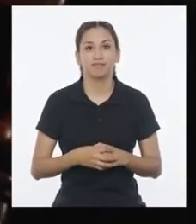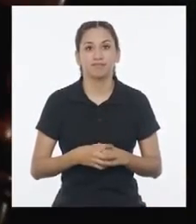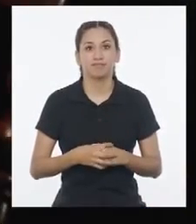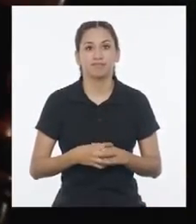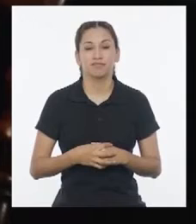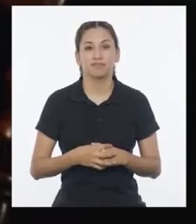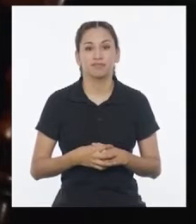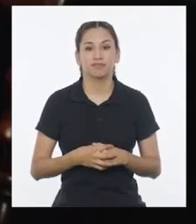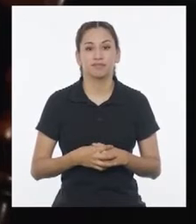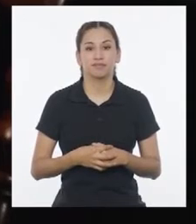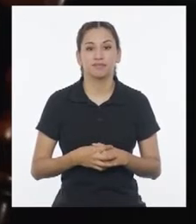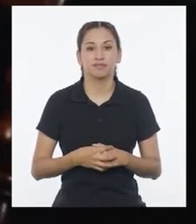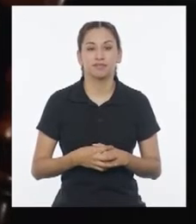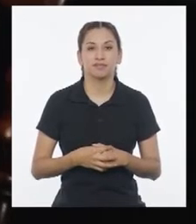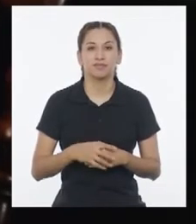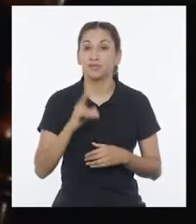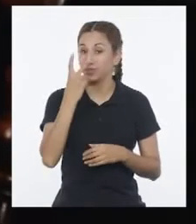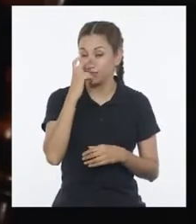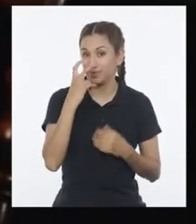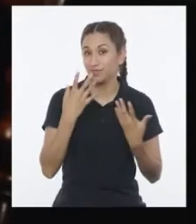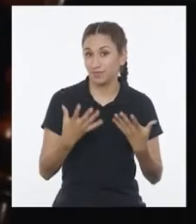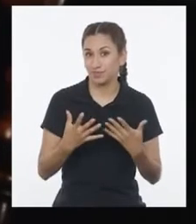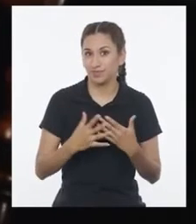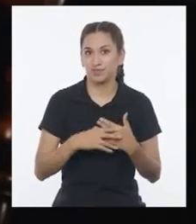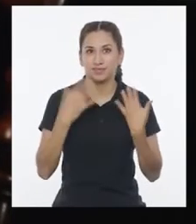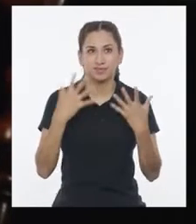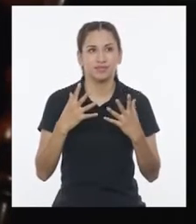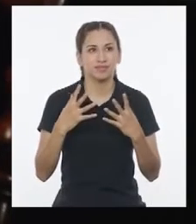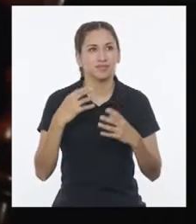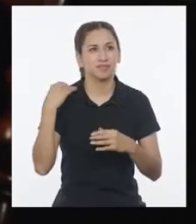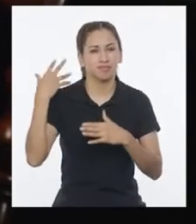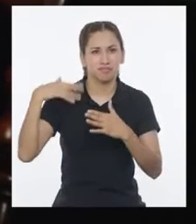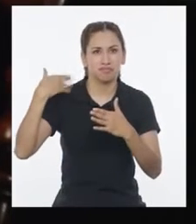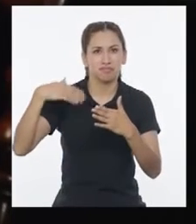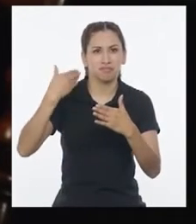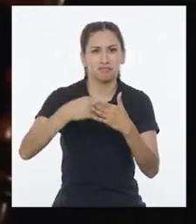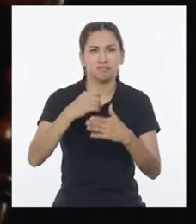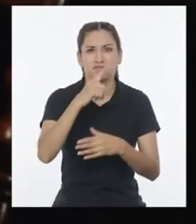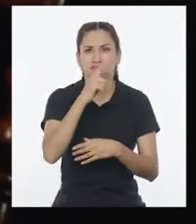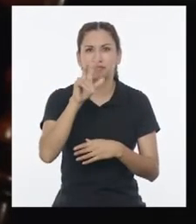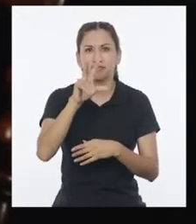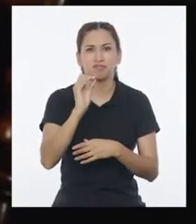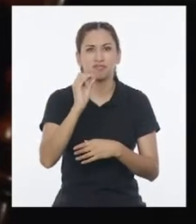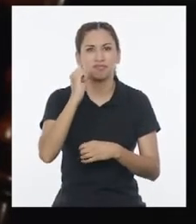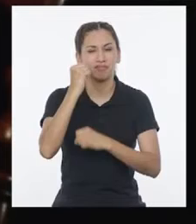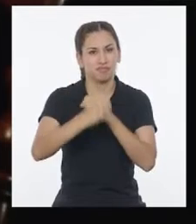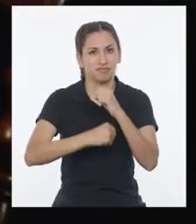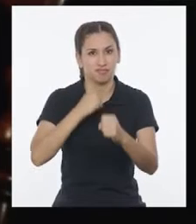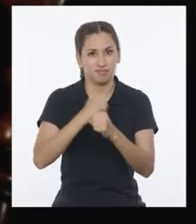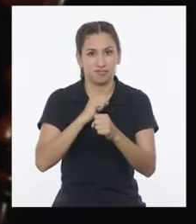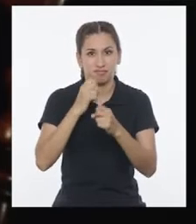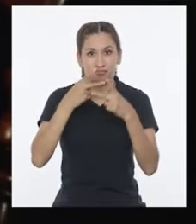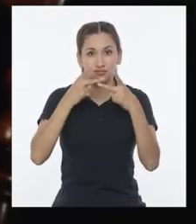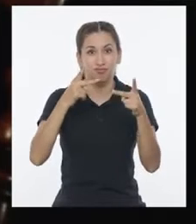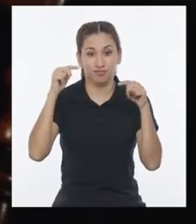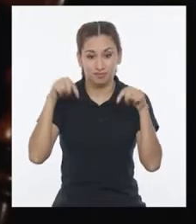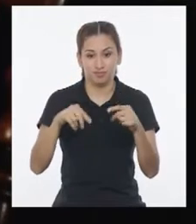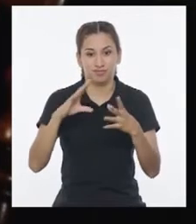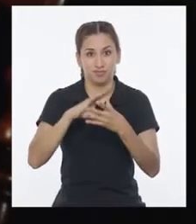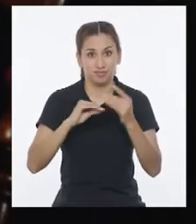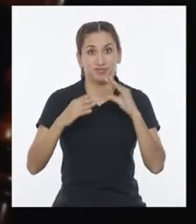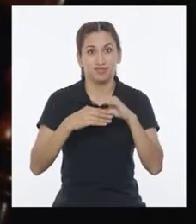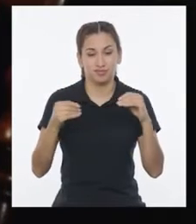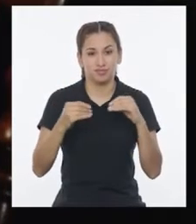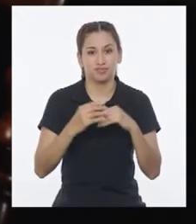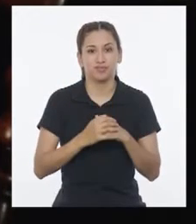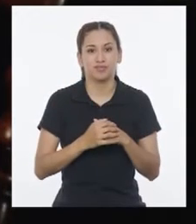extraña. ¡Qué curioso! Han pasado unos 130 años de la publicación de